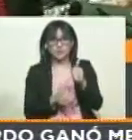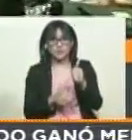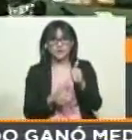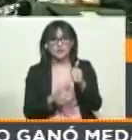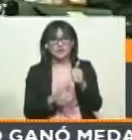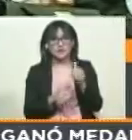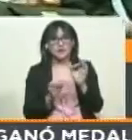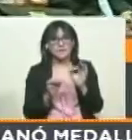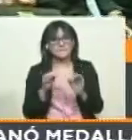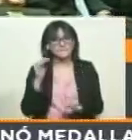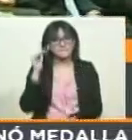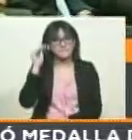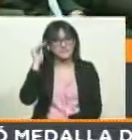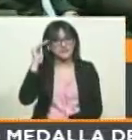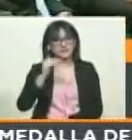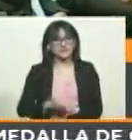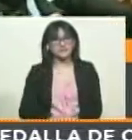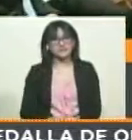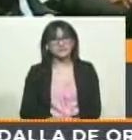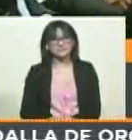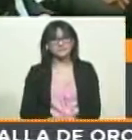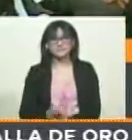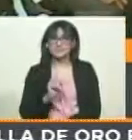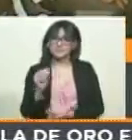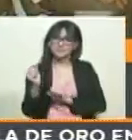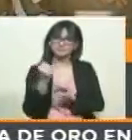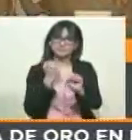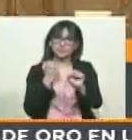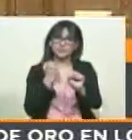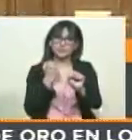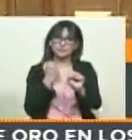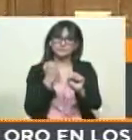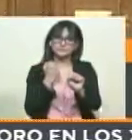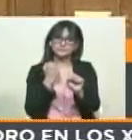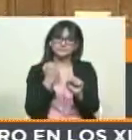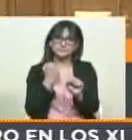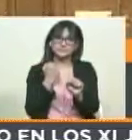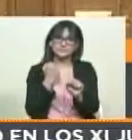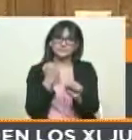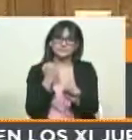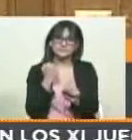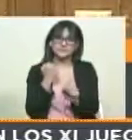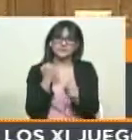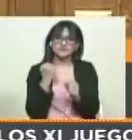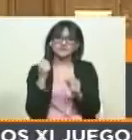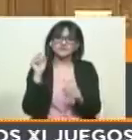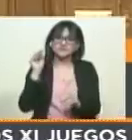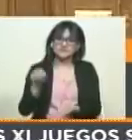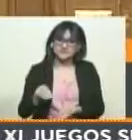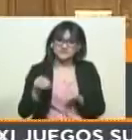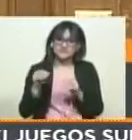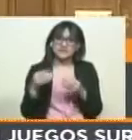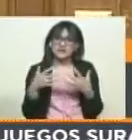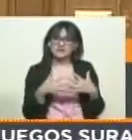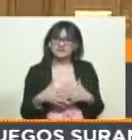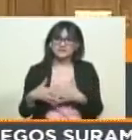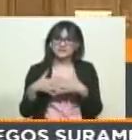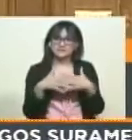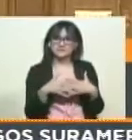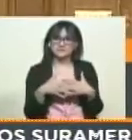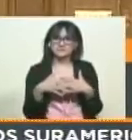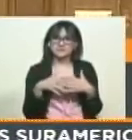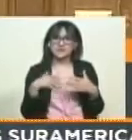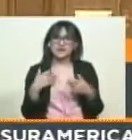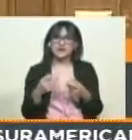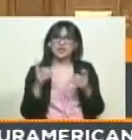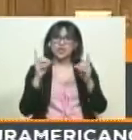militar. Debemos repudiar con firmeza los intentos del gobierno estadounidense de resucitar la vieja y